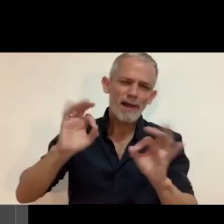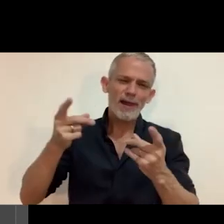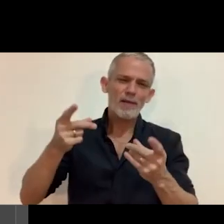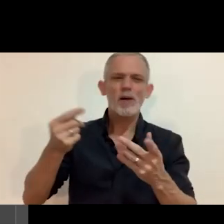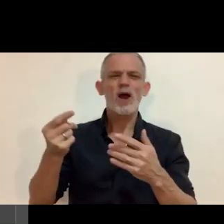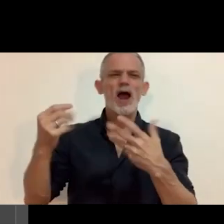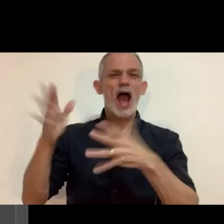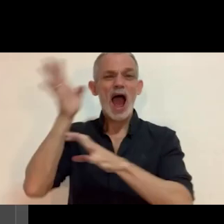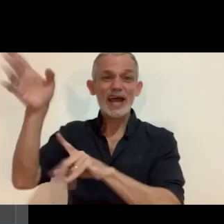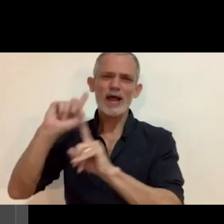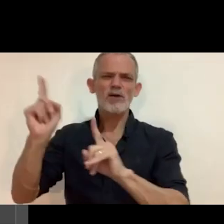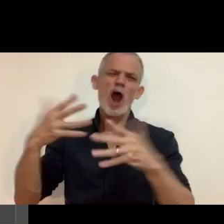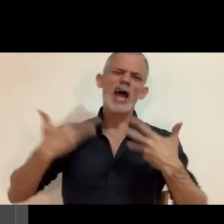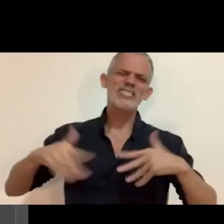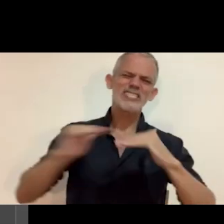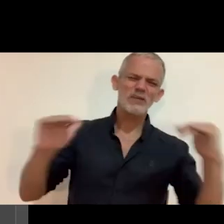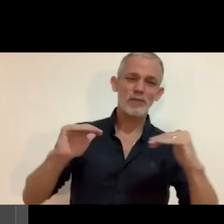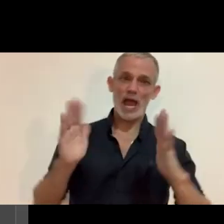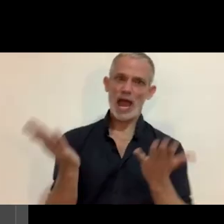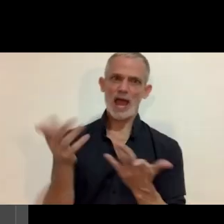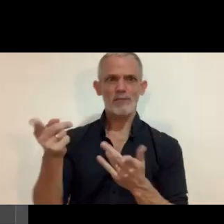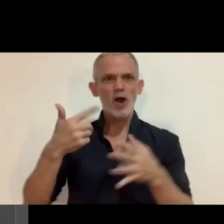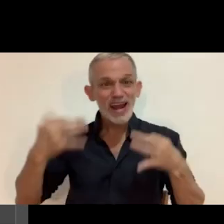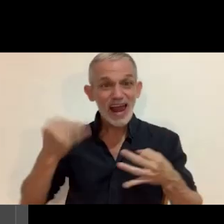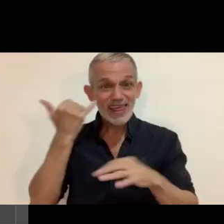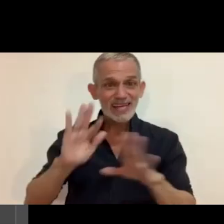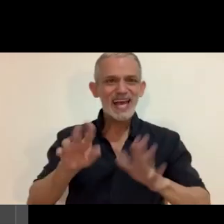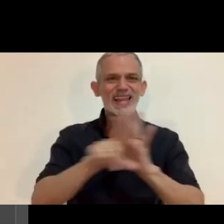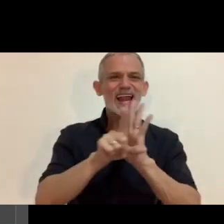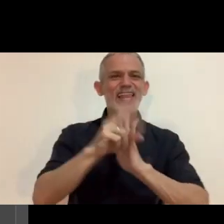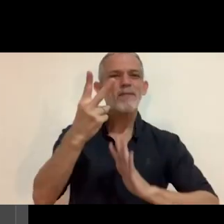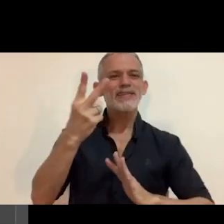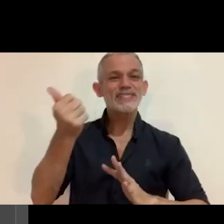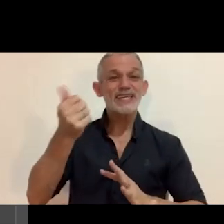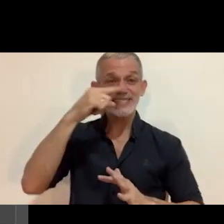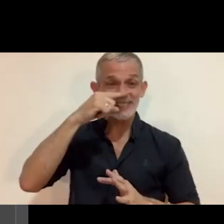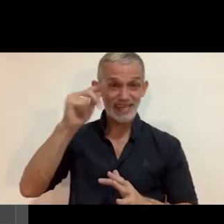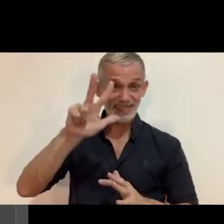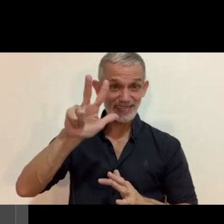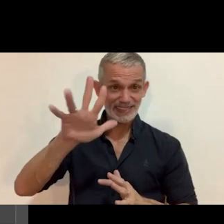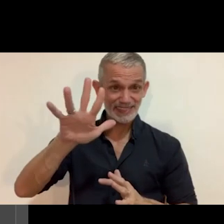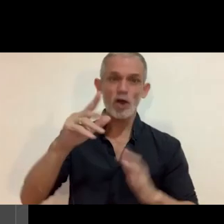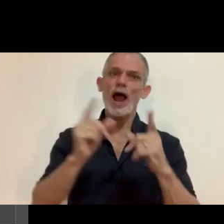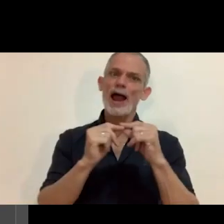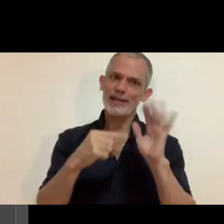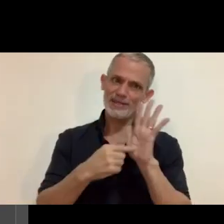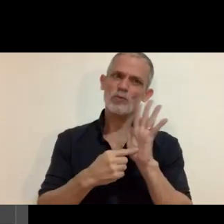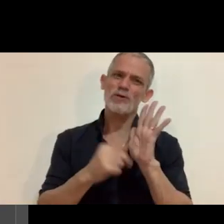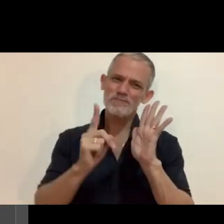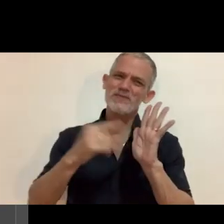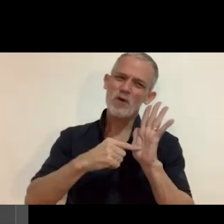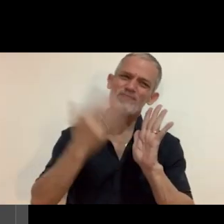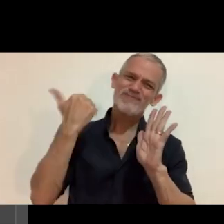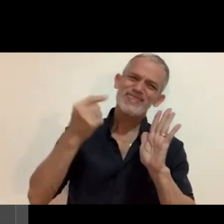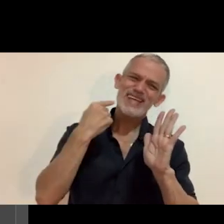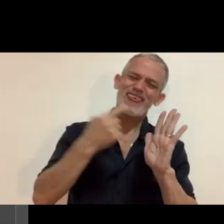tributaria simple, pero eso los conllevaba, en realidad ya desde la 26.735, a ese artículo que había dicho